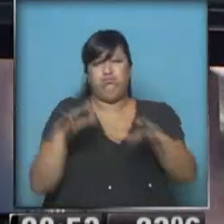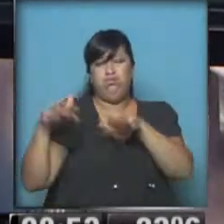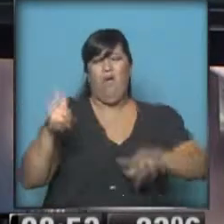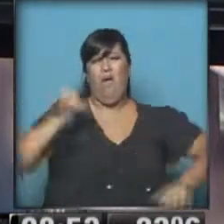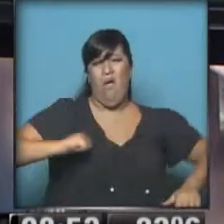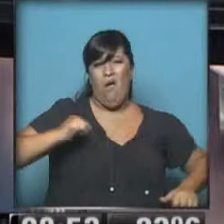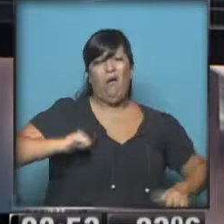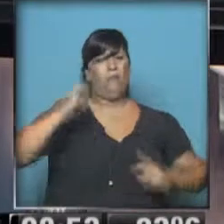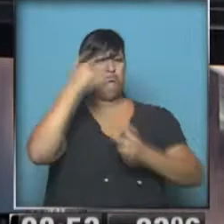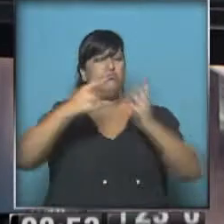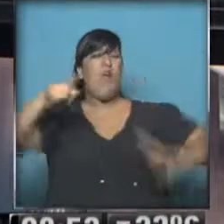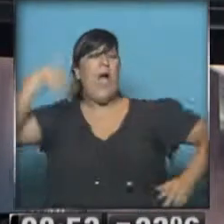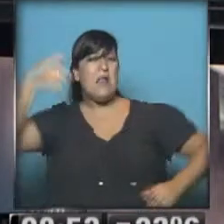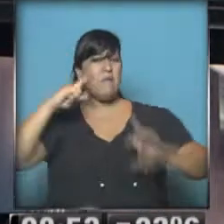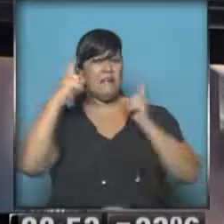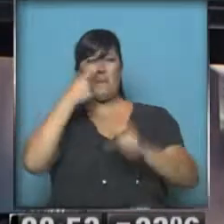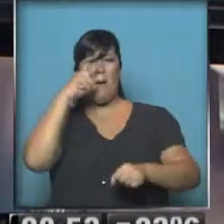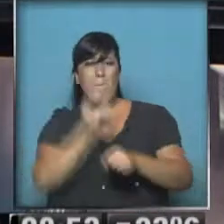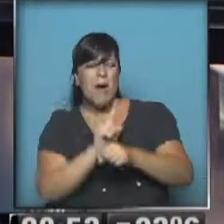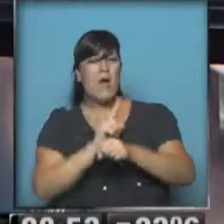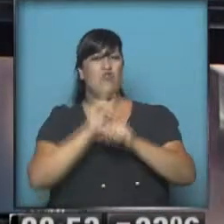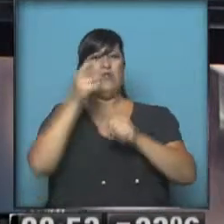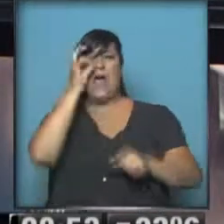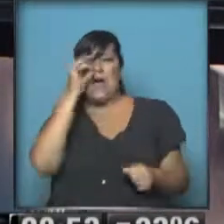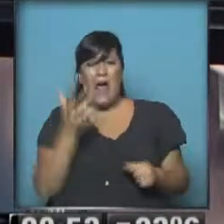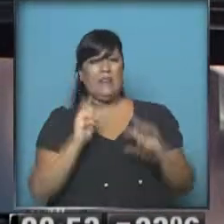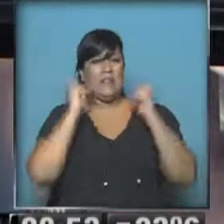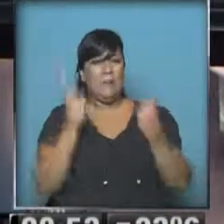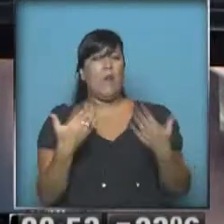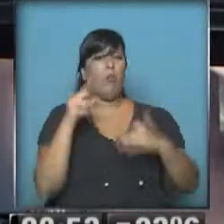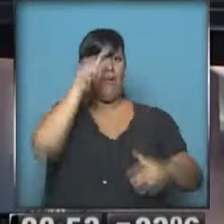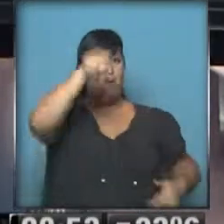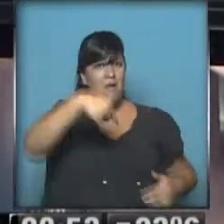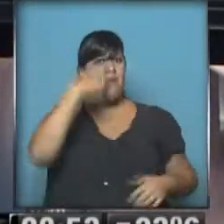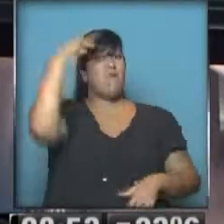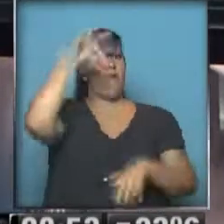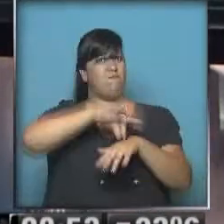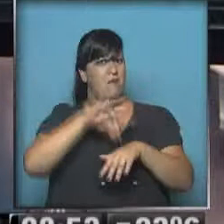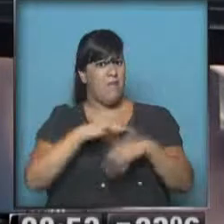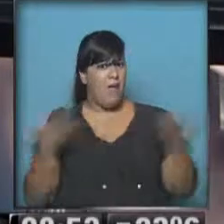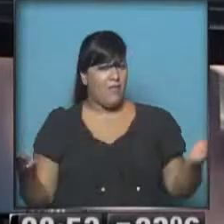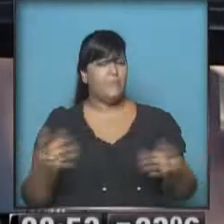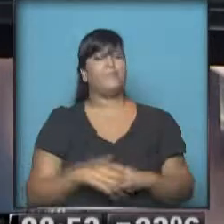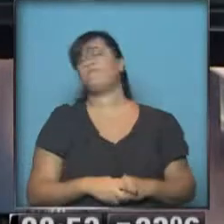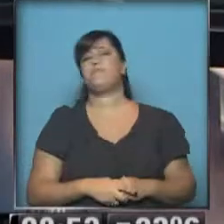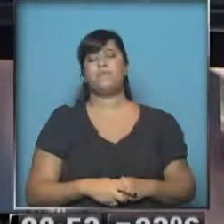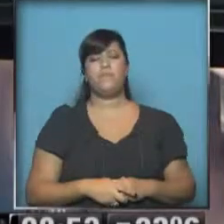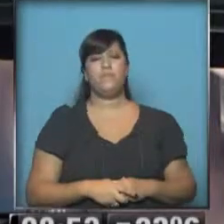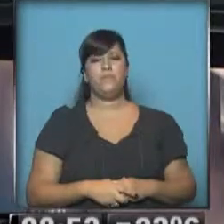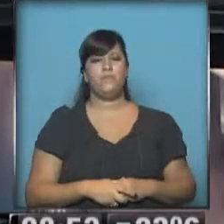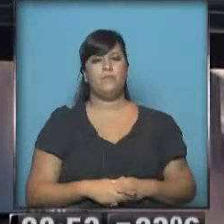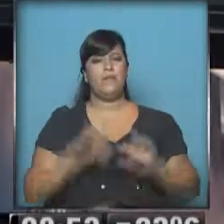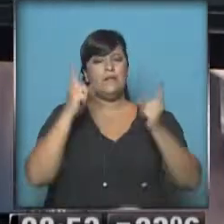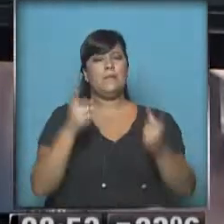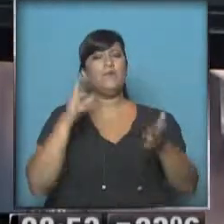de muchos animales incluidos los perros incluidos las ratas y esto puede ser atraer a algún tipo de enfermedades vamos a ver con